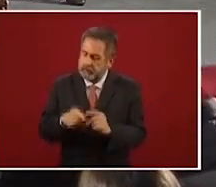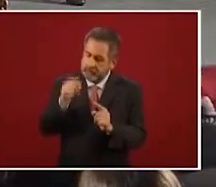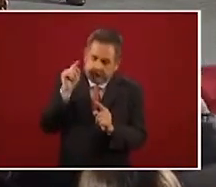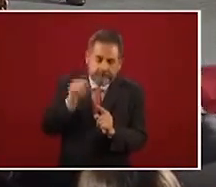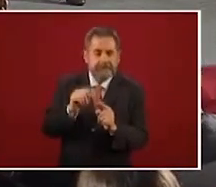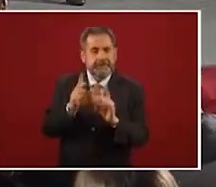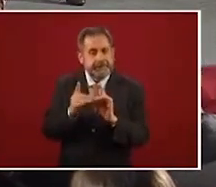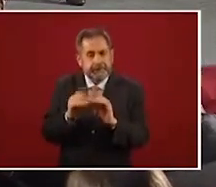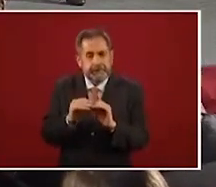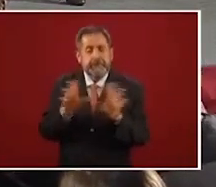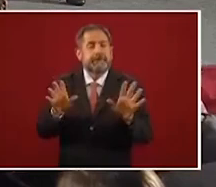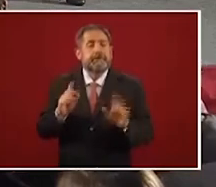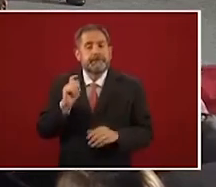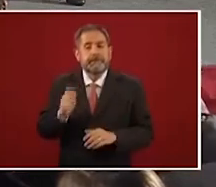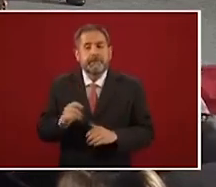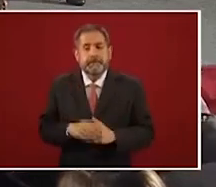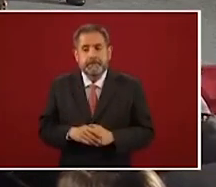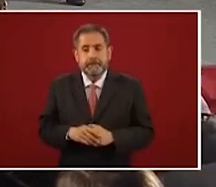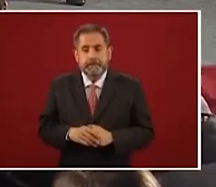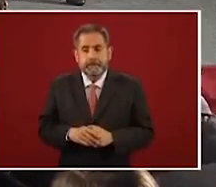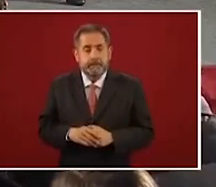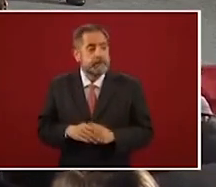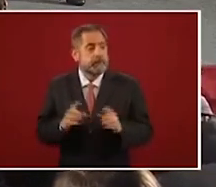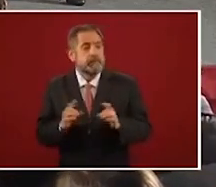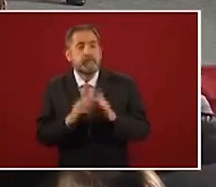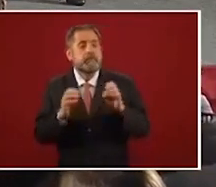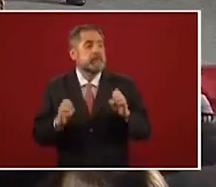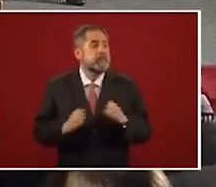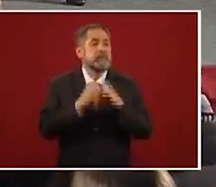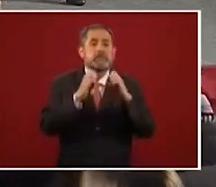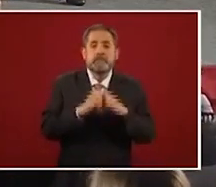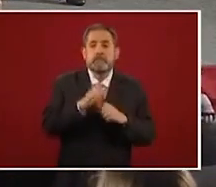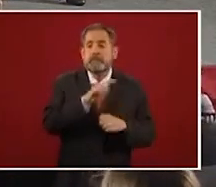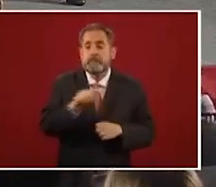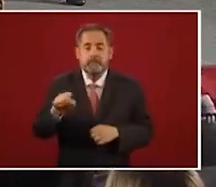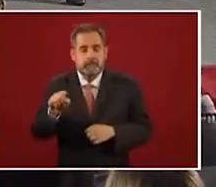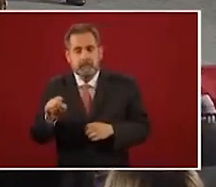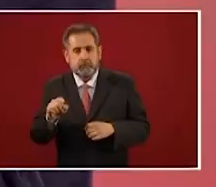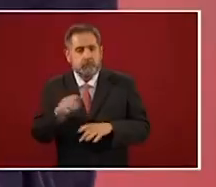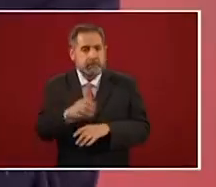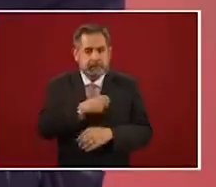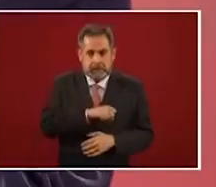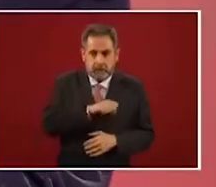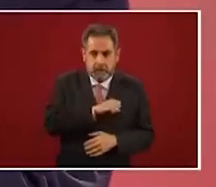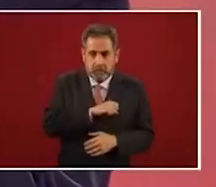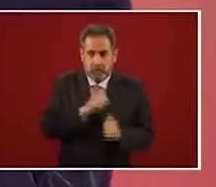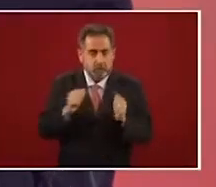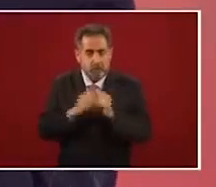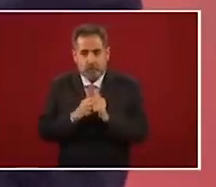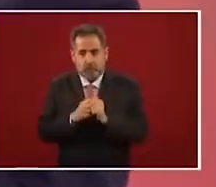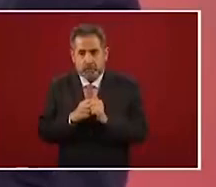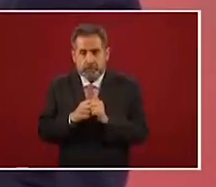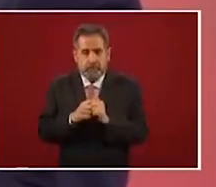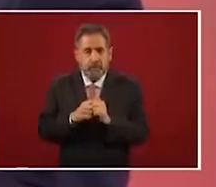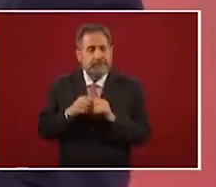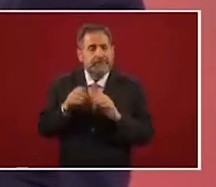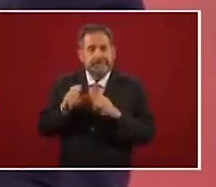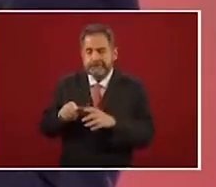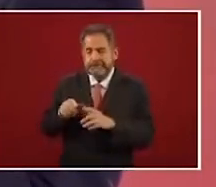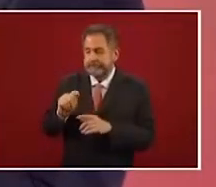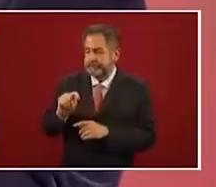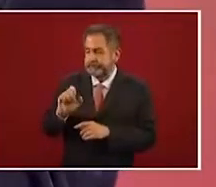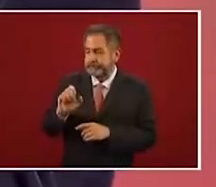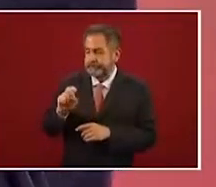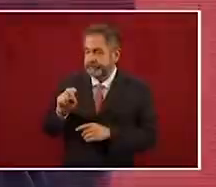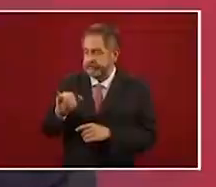especificar que las situaciones emergentes de salud pública se necesitan trabajar con rigor en el tema técnico